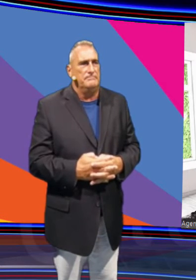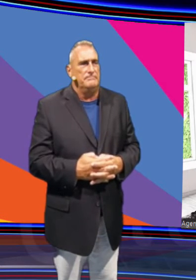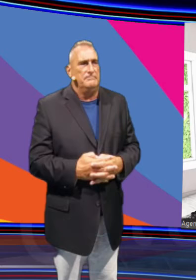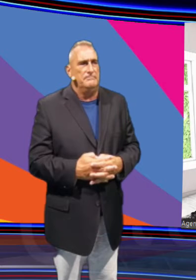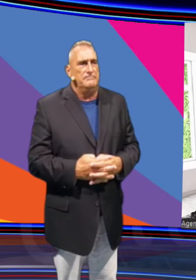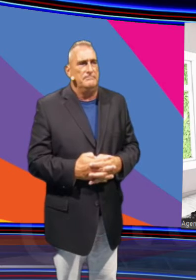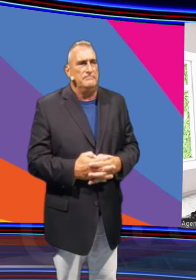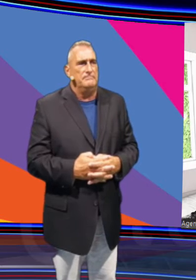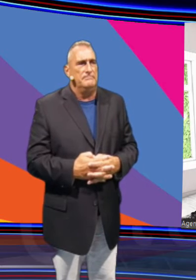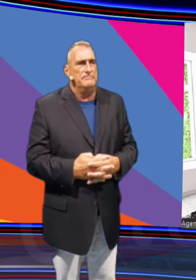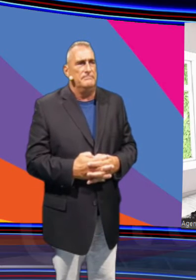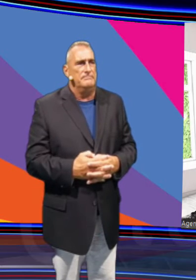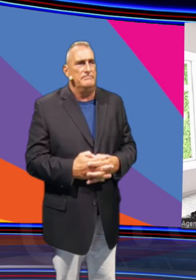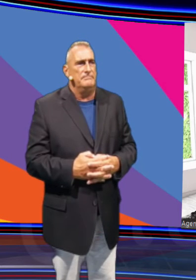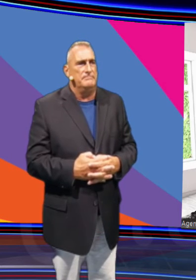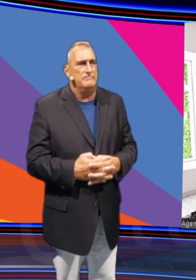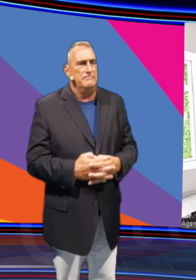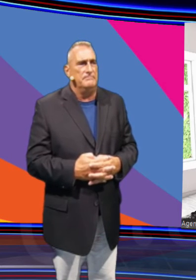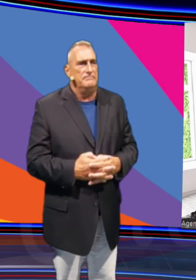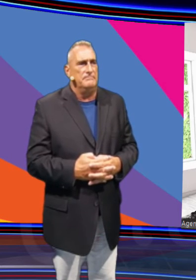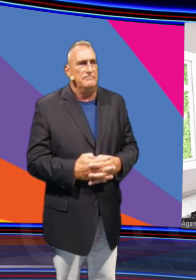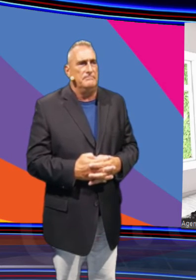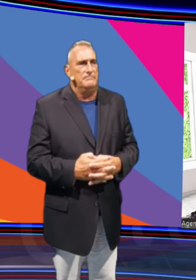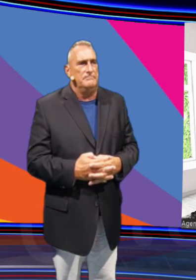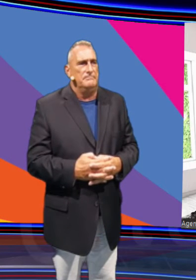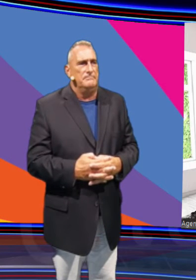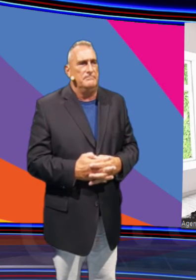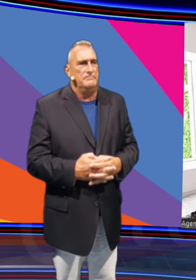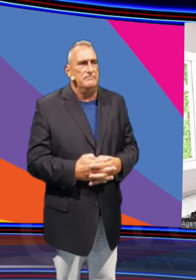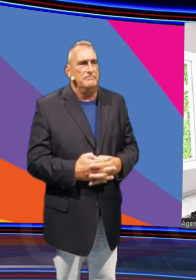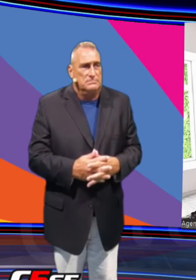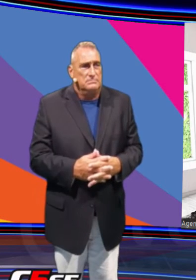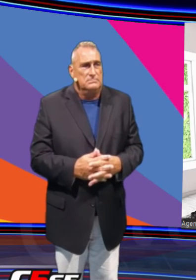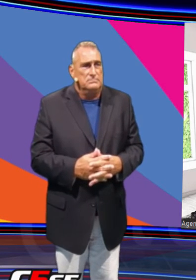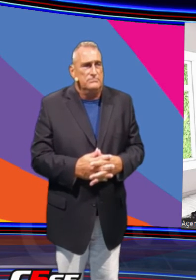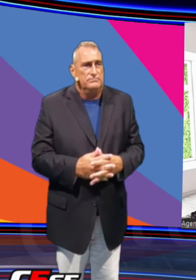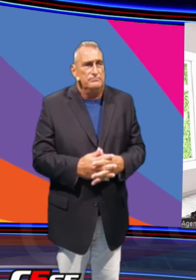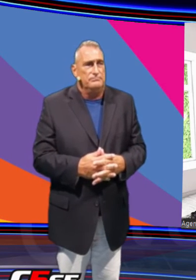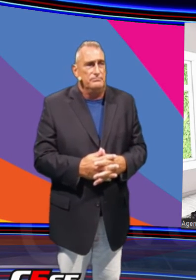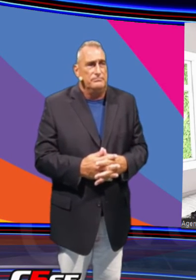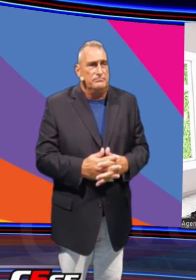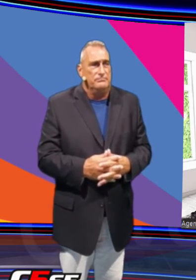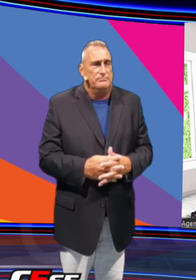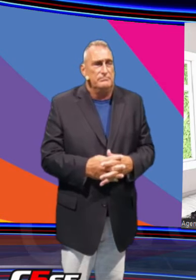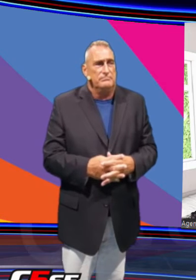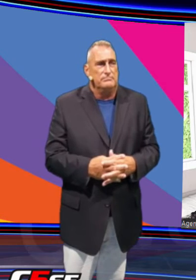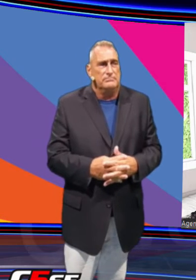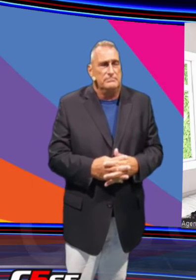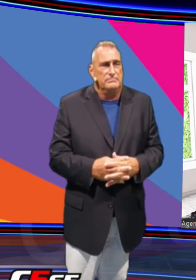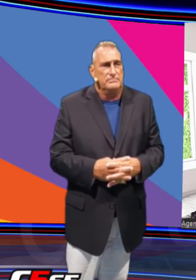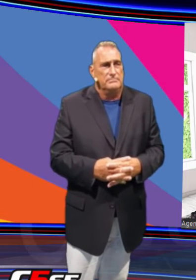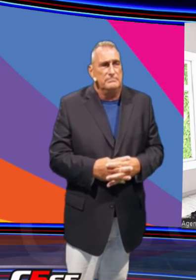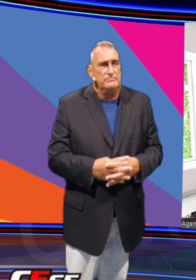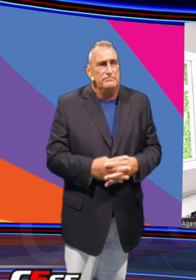en la pupila de la gente. Así no vamos a ningún lado. Bueno, entonces tiene que remitirse, o nos podemos